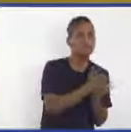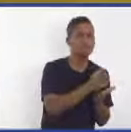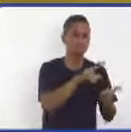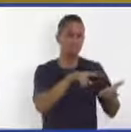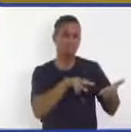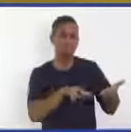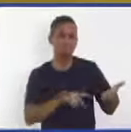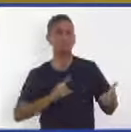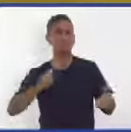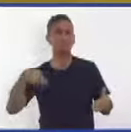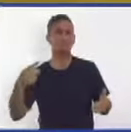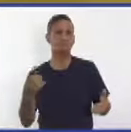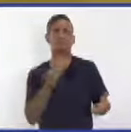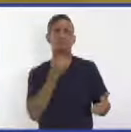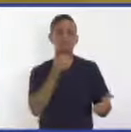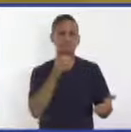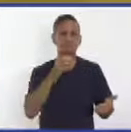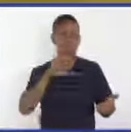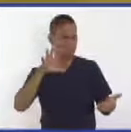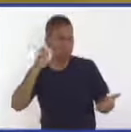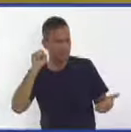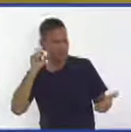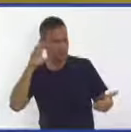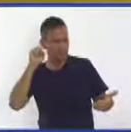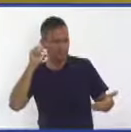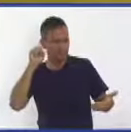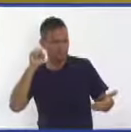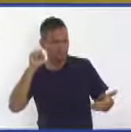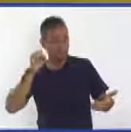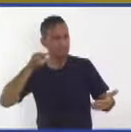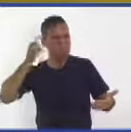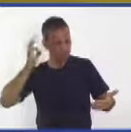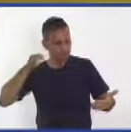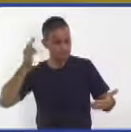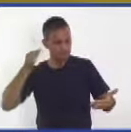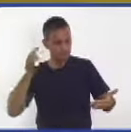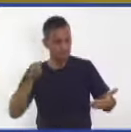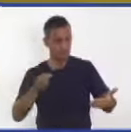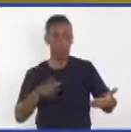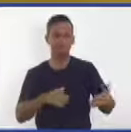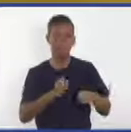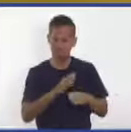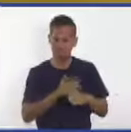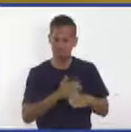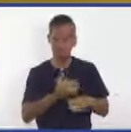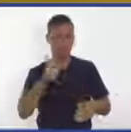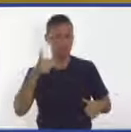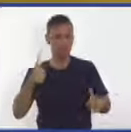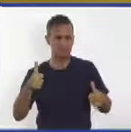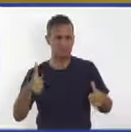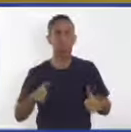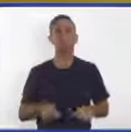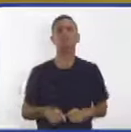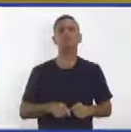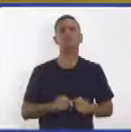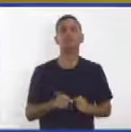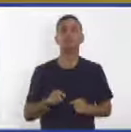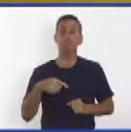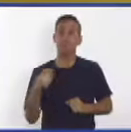comprender realmente lo que estoy leyendo entonces en tal sentido nosotros les pedimos que